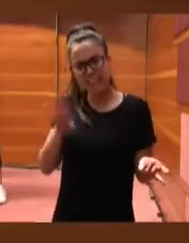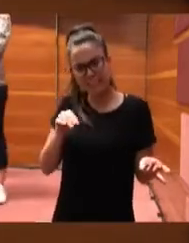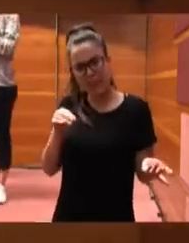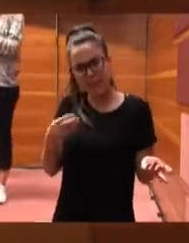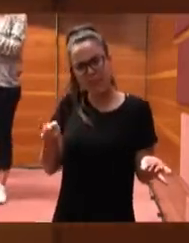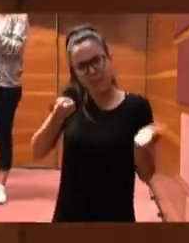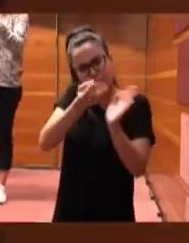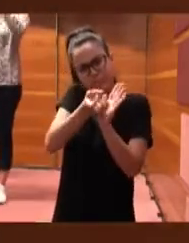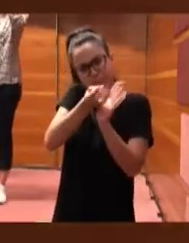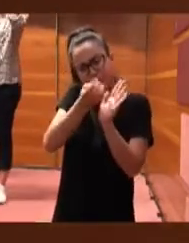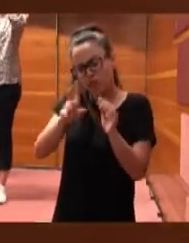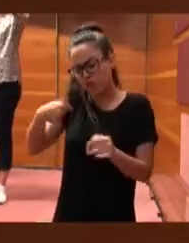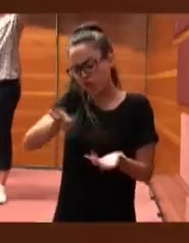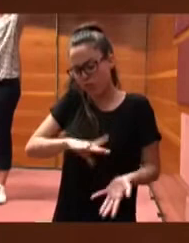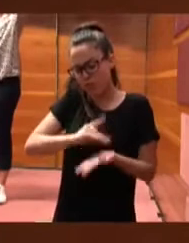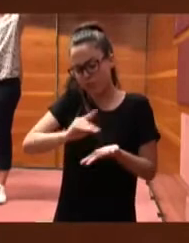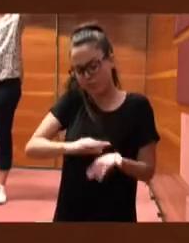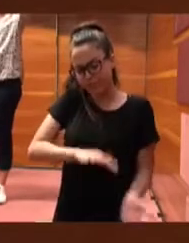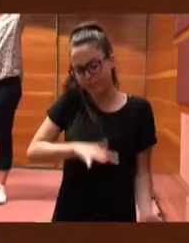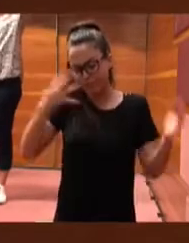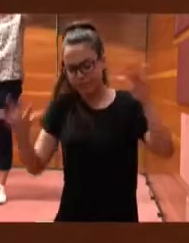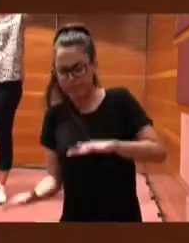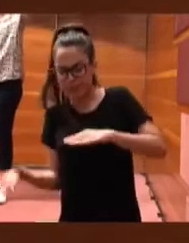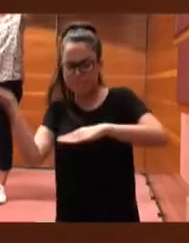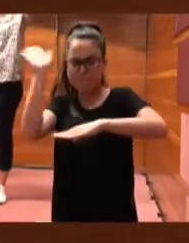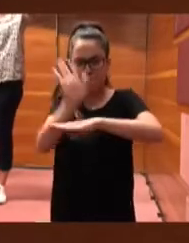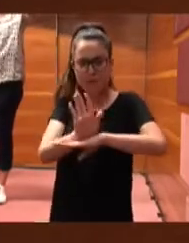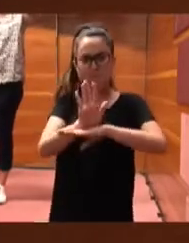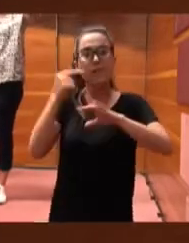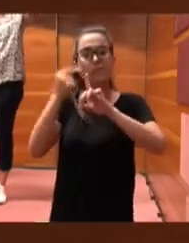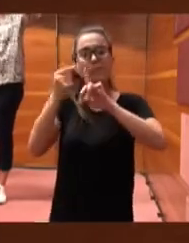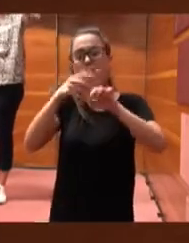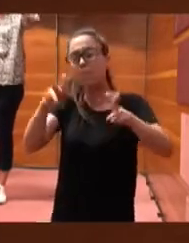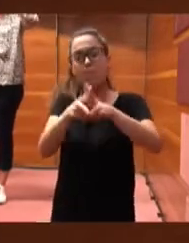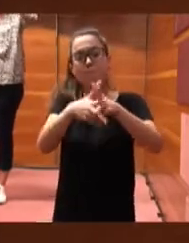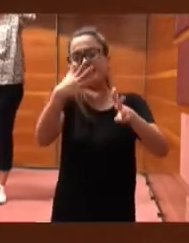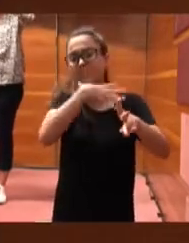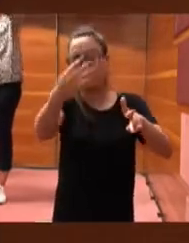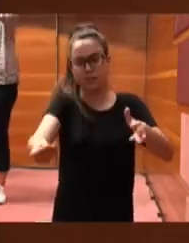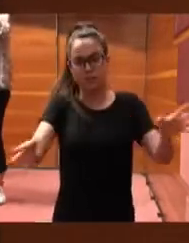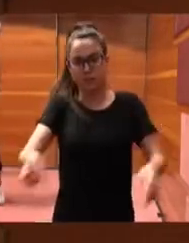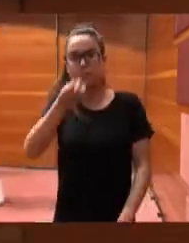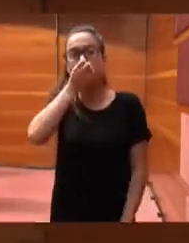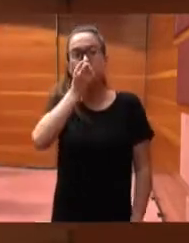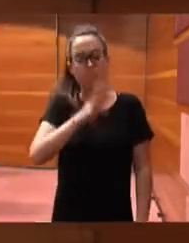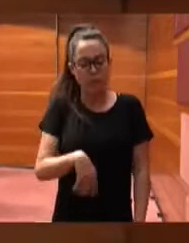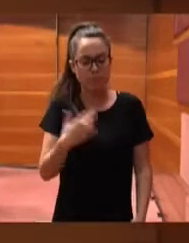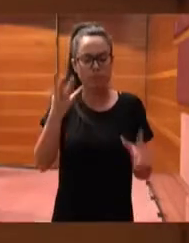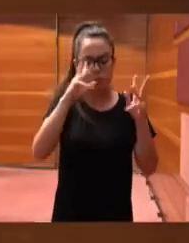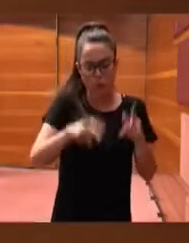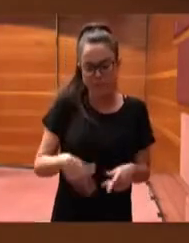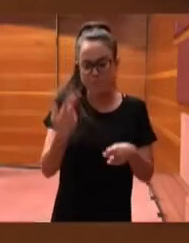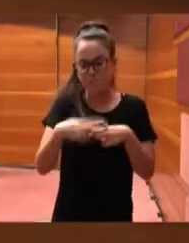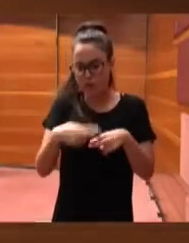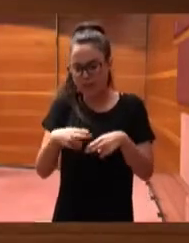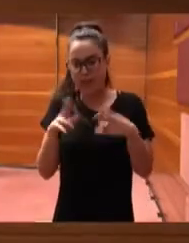como administración pública, destaquemos el dato que queramos y contemos nuestro punto de vista. Por supuesto, eso es rendir cuentas, eso es hacer